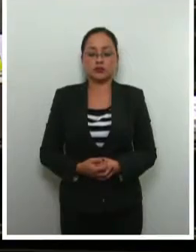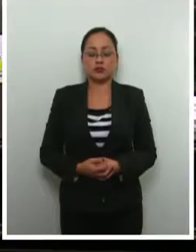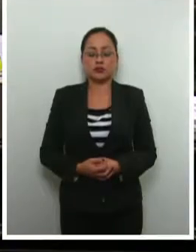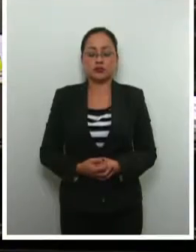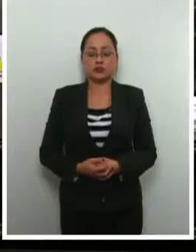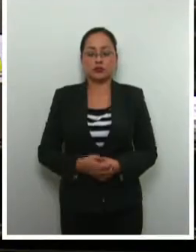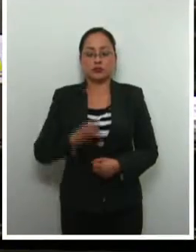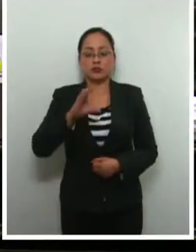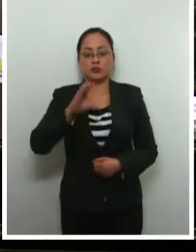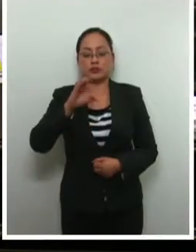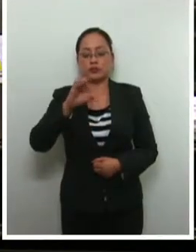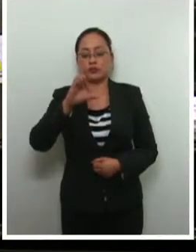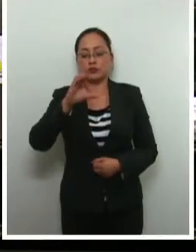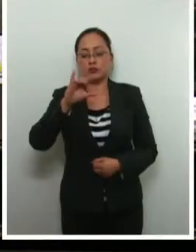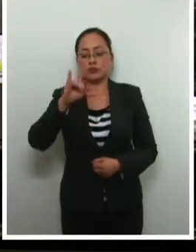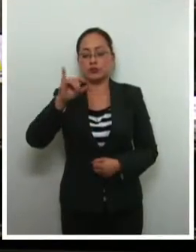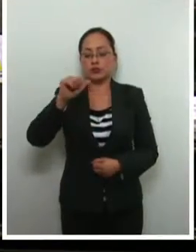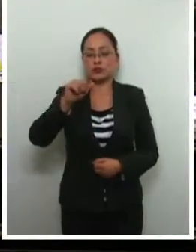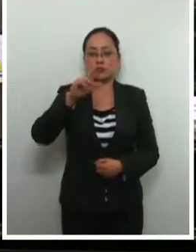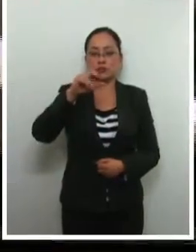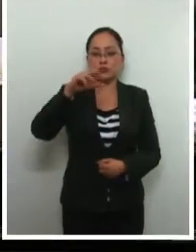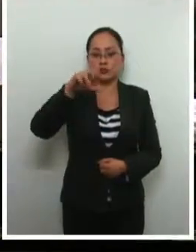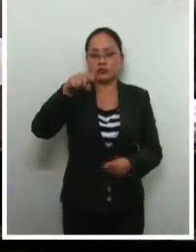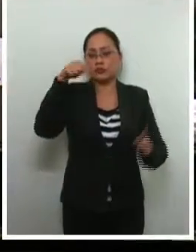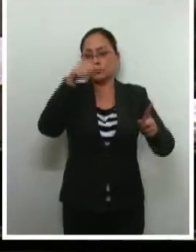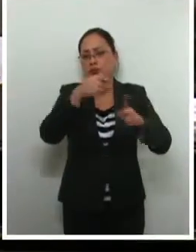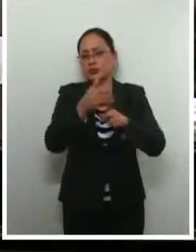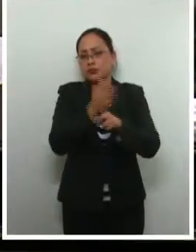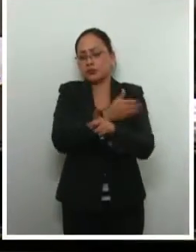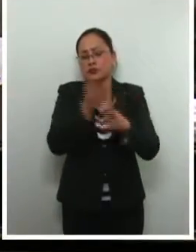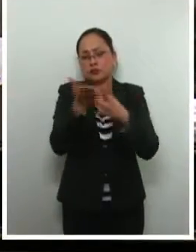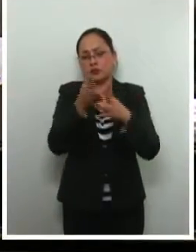Cecilia Romero, antes de decretar el receso.